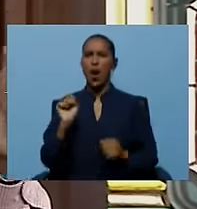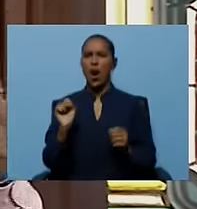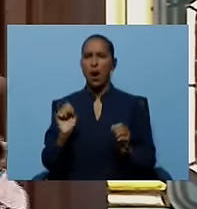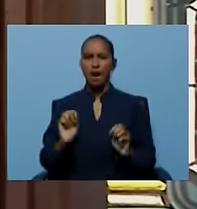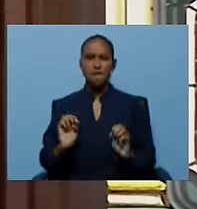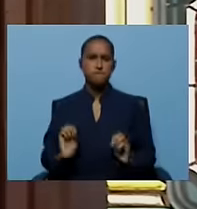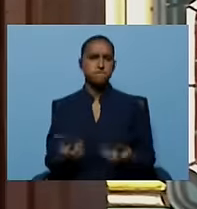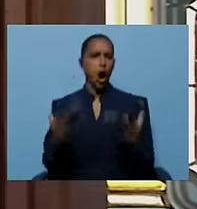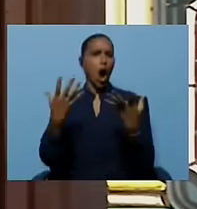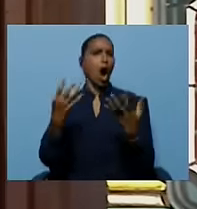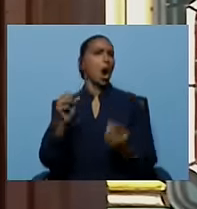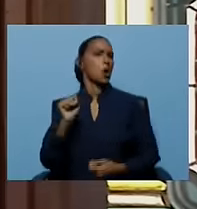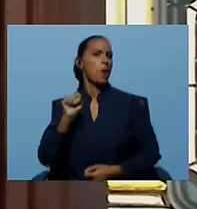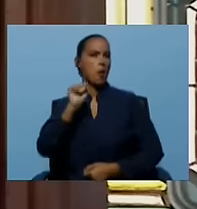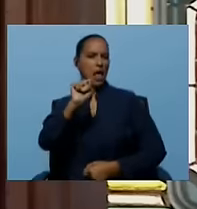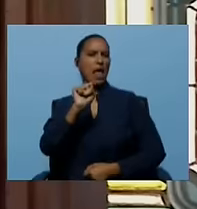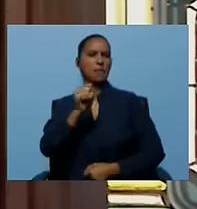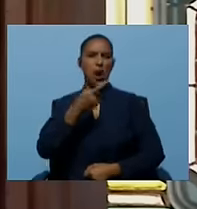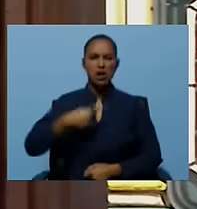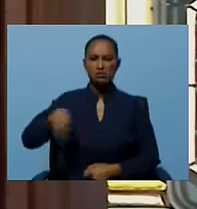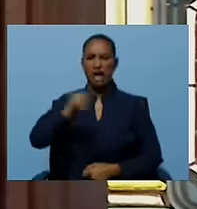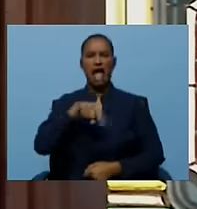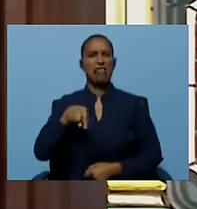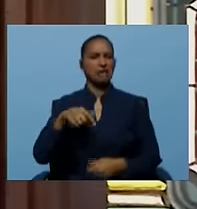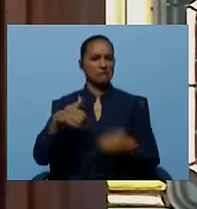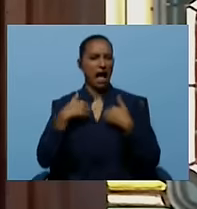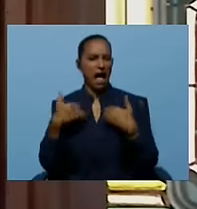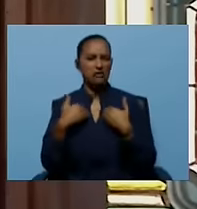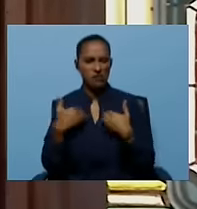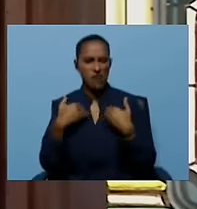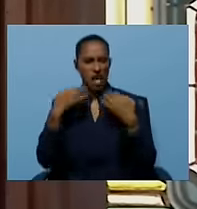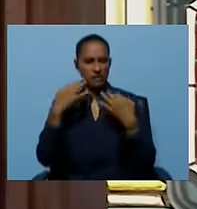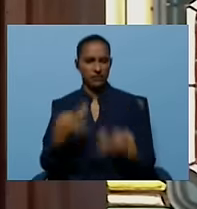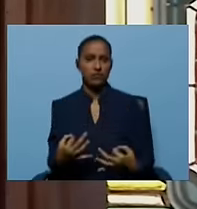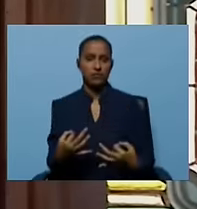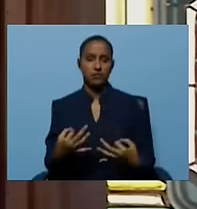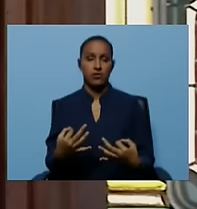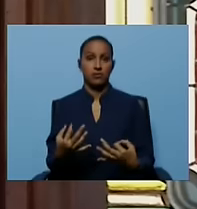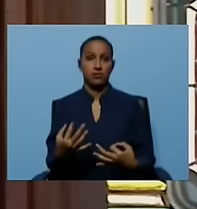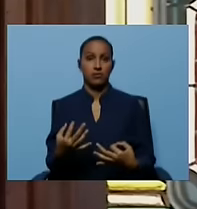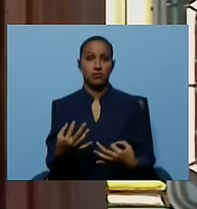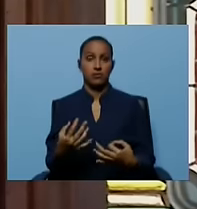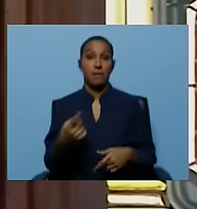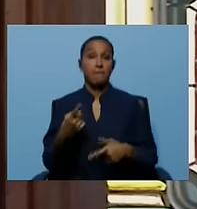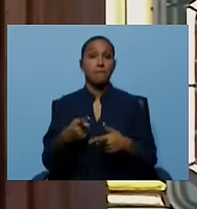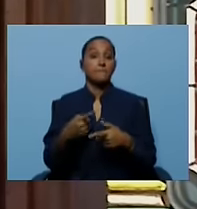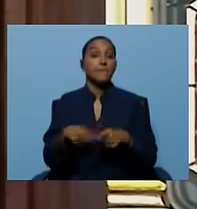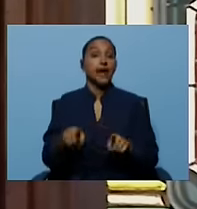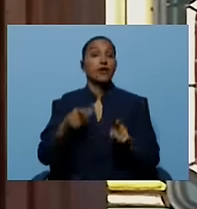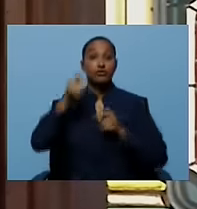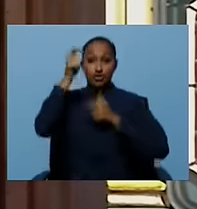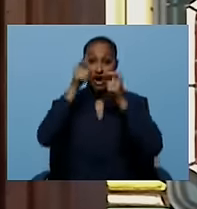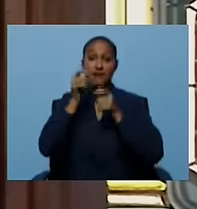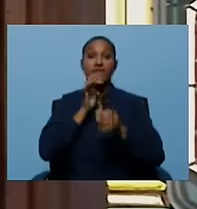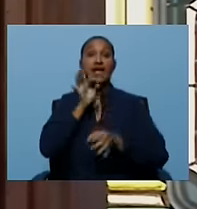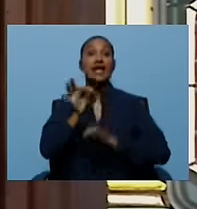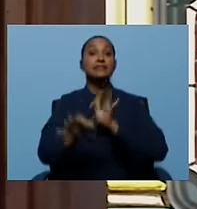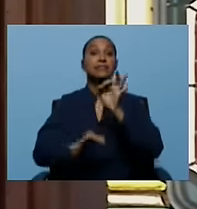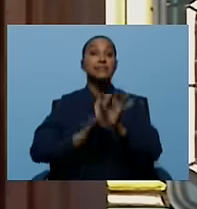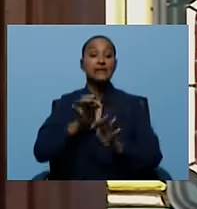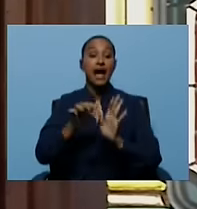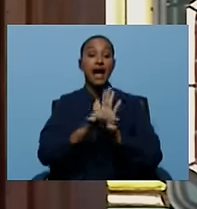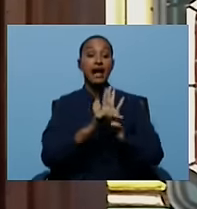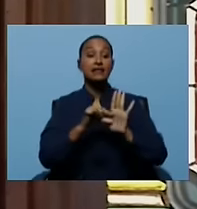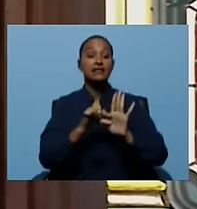se va a tragar a todo. Y el artículo 5, el comandante Chávez lo explicó y decía exactamente lo que